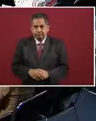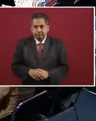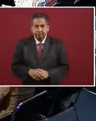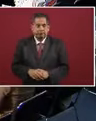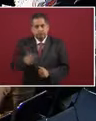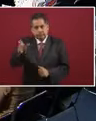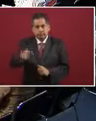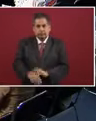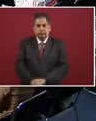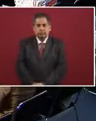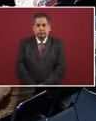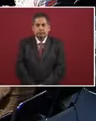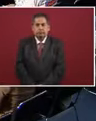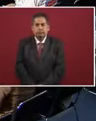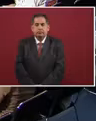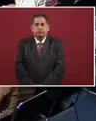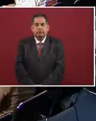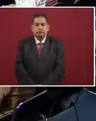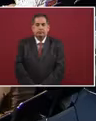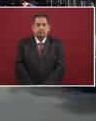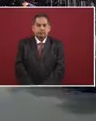Ahí atrás, a ver.